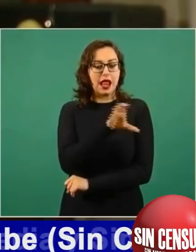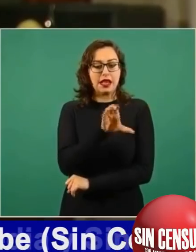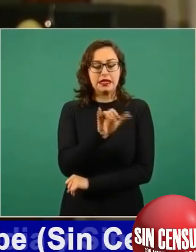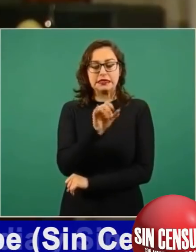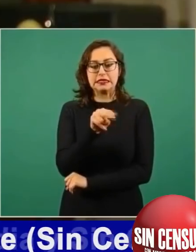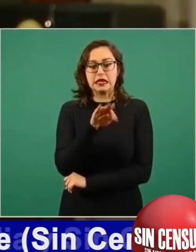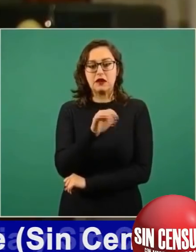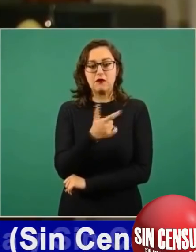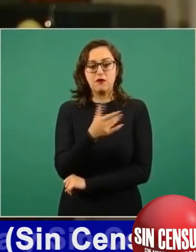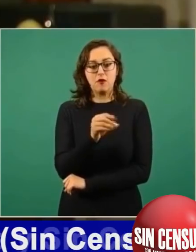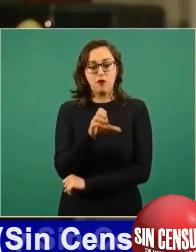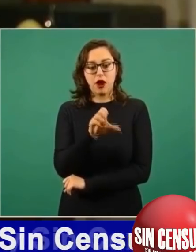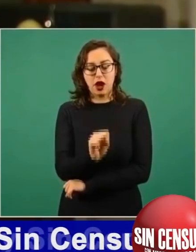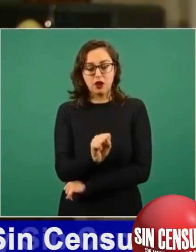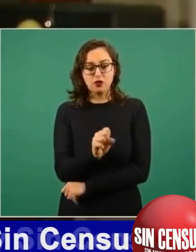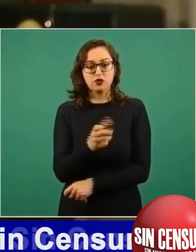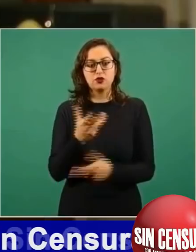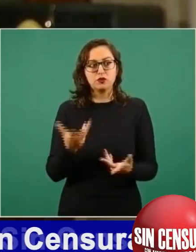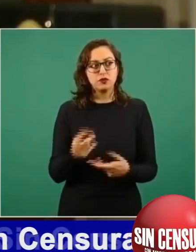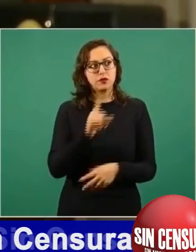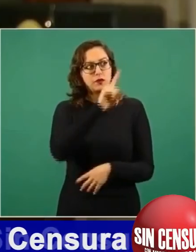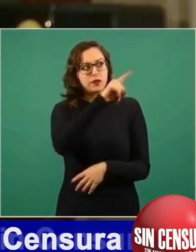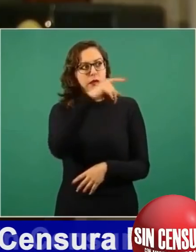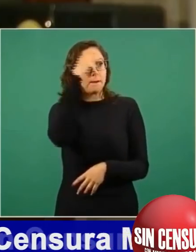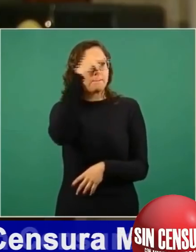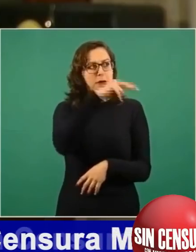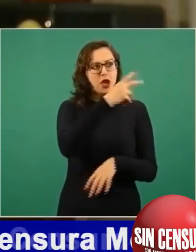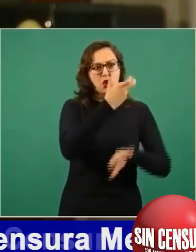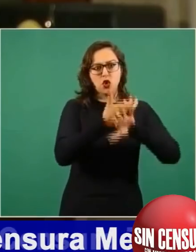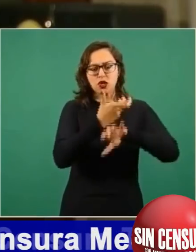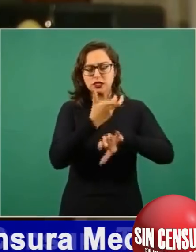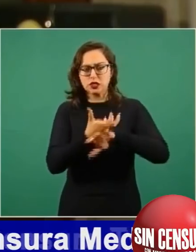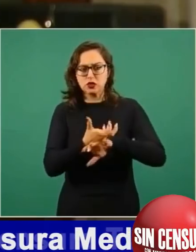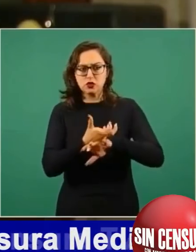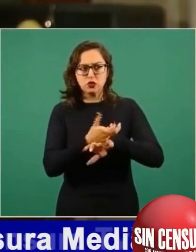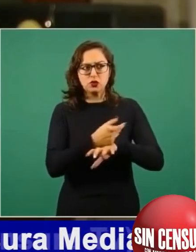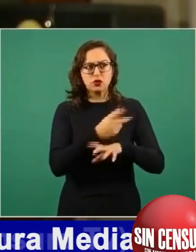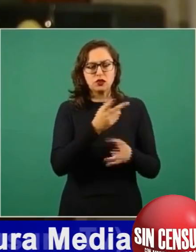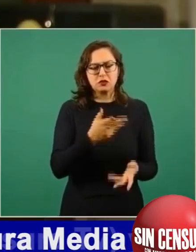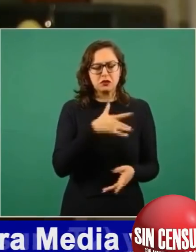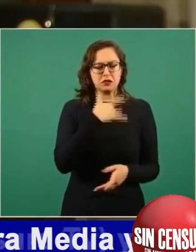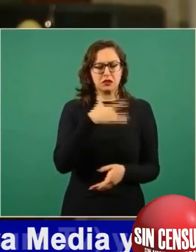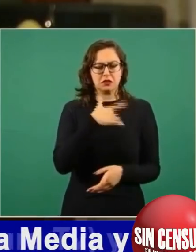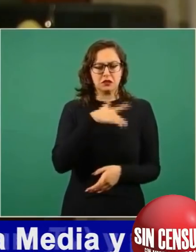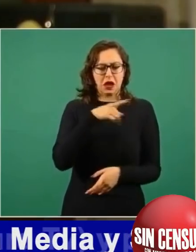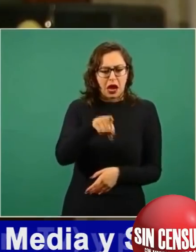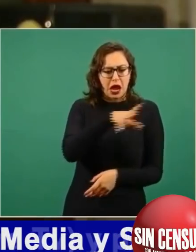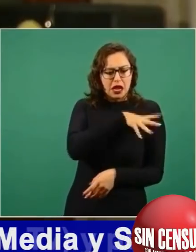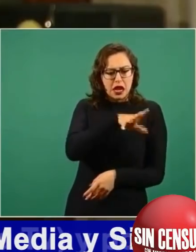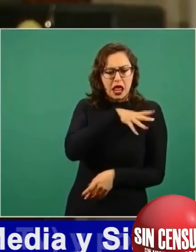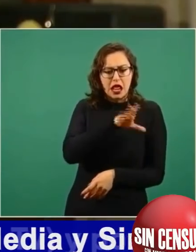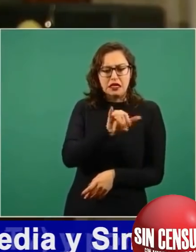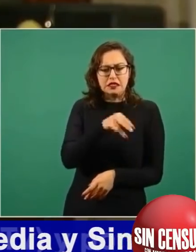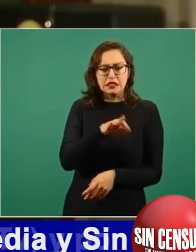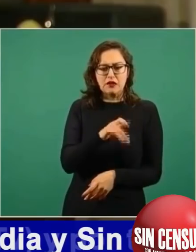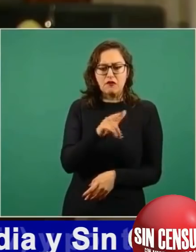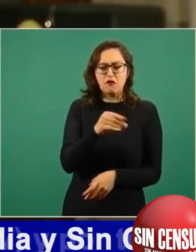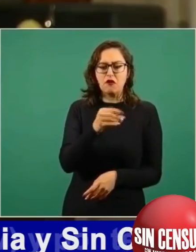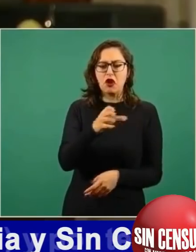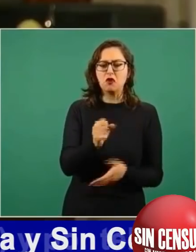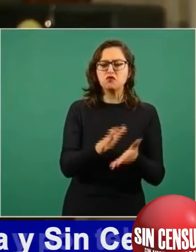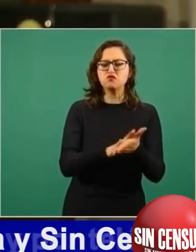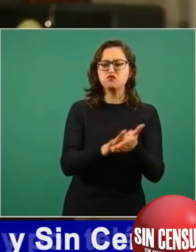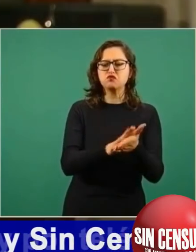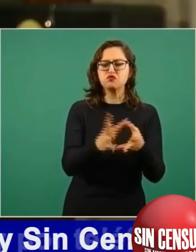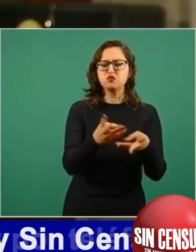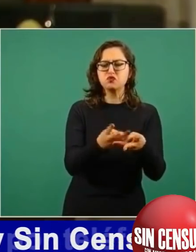y Estados Unidos exoneró al general, también deberían de exonerar a su hijo, que está detenido en